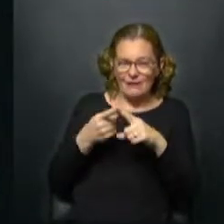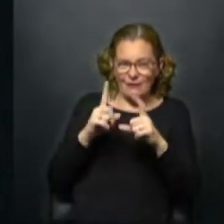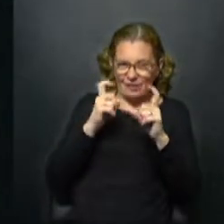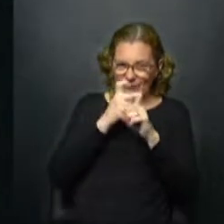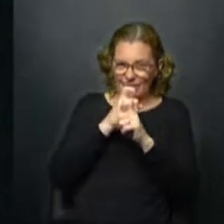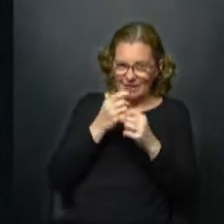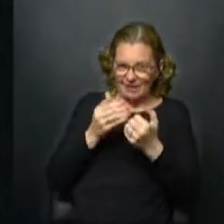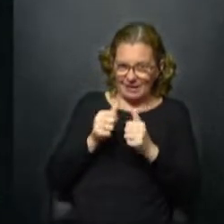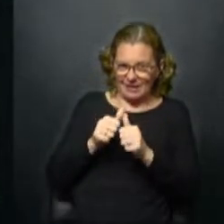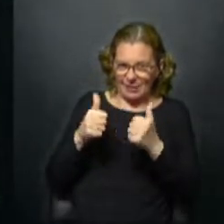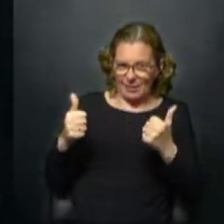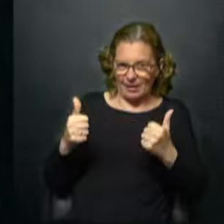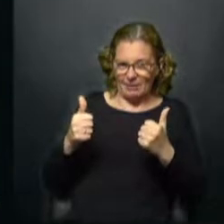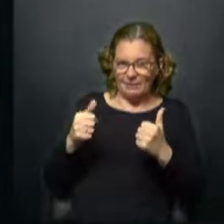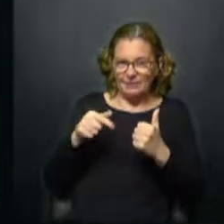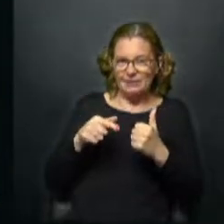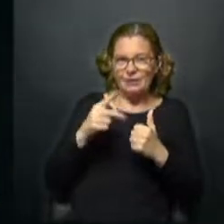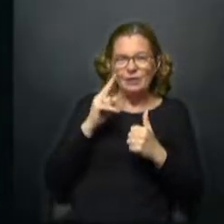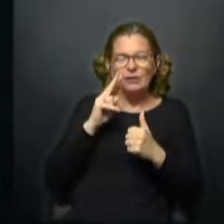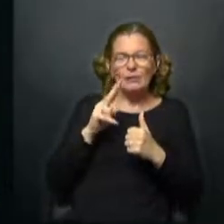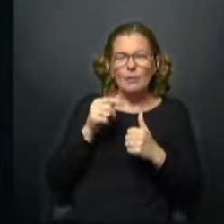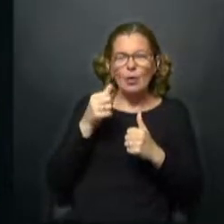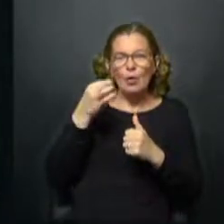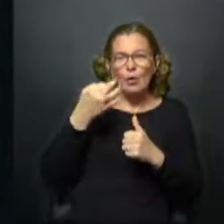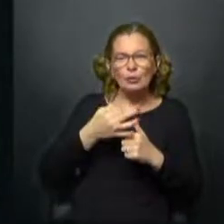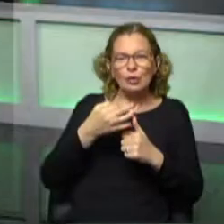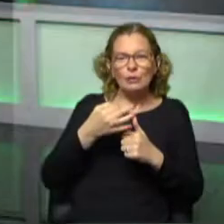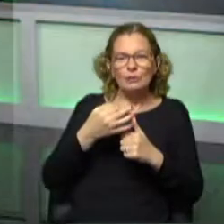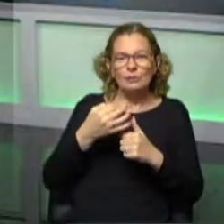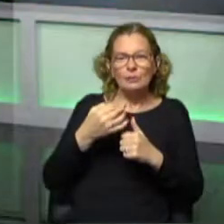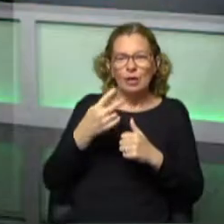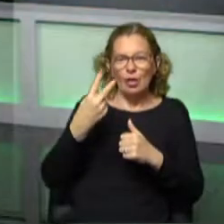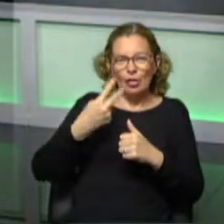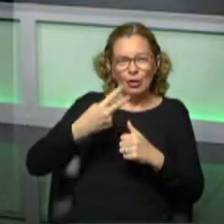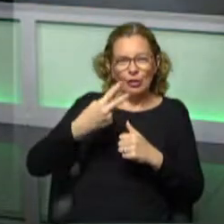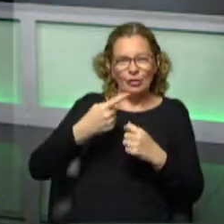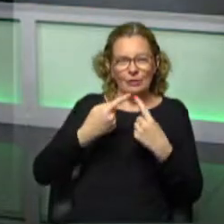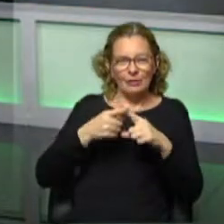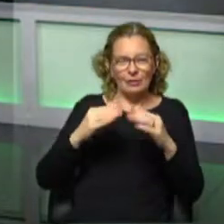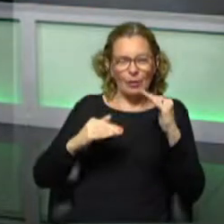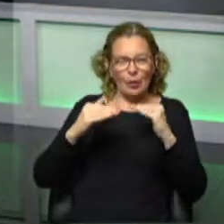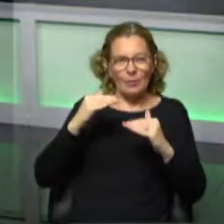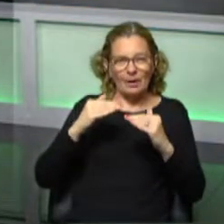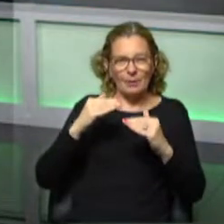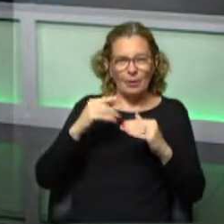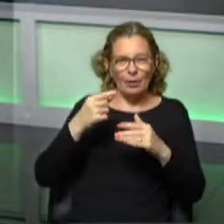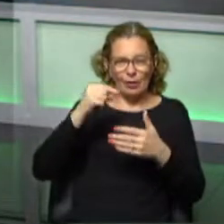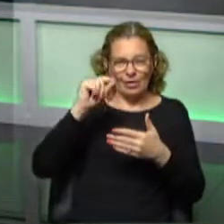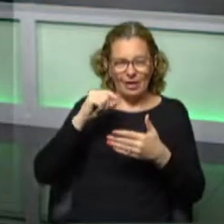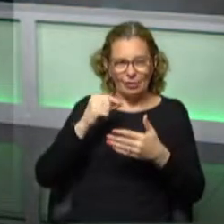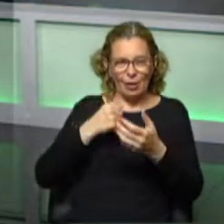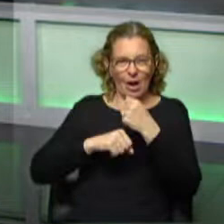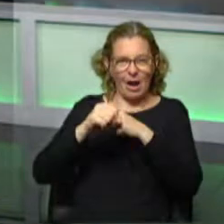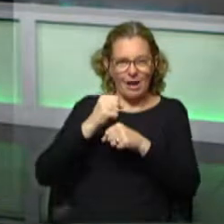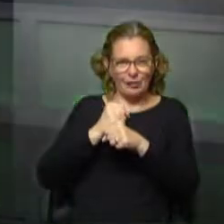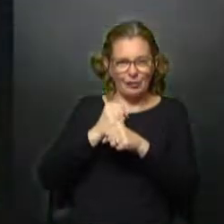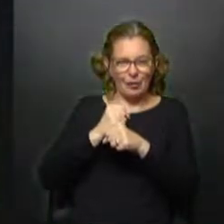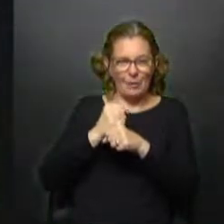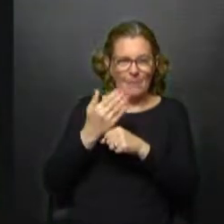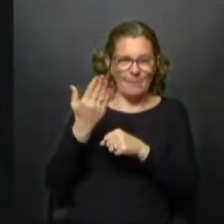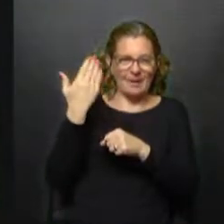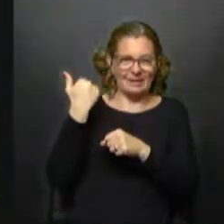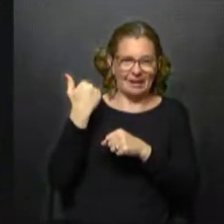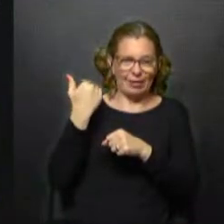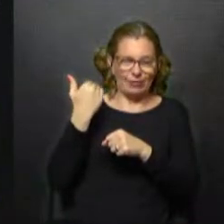van generando sí en este caso lo que tenés es justamente que tenés dos trayectorias distintas cuando comparamos con el dato de del mismo